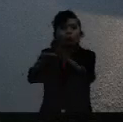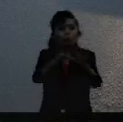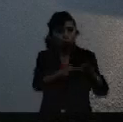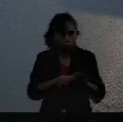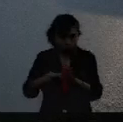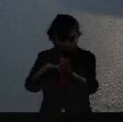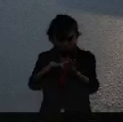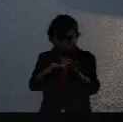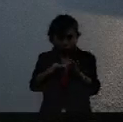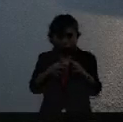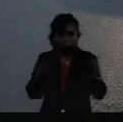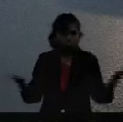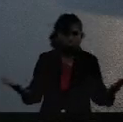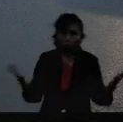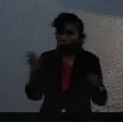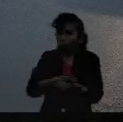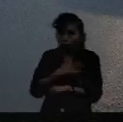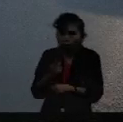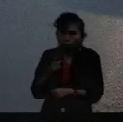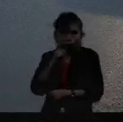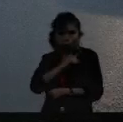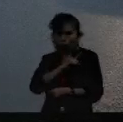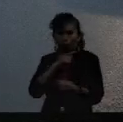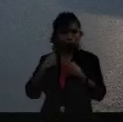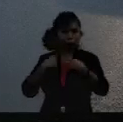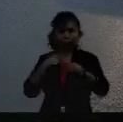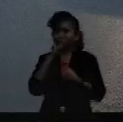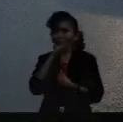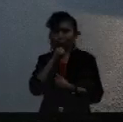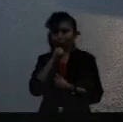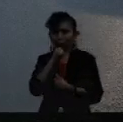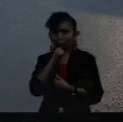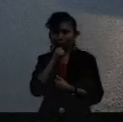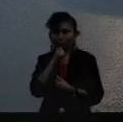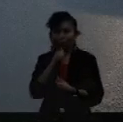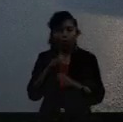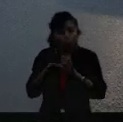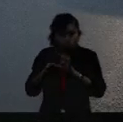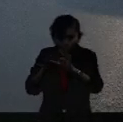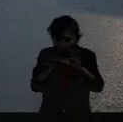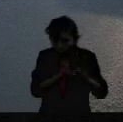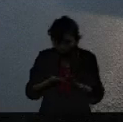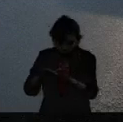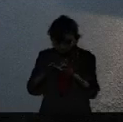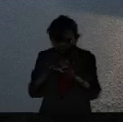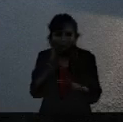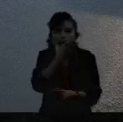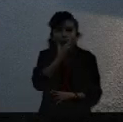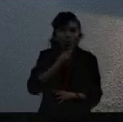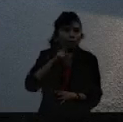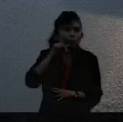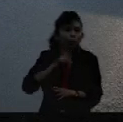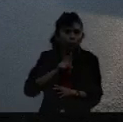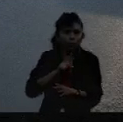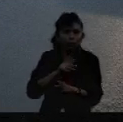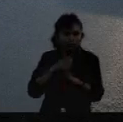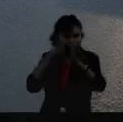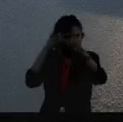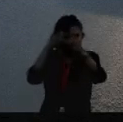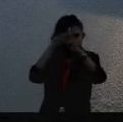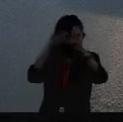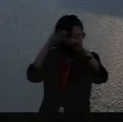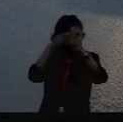juntos porque nadie puede sola y nadie puede solo juntas y Juntos continuemos por la ruta del